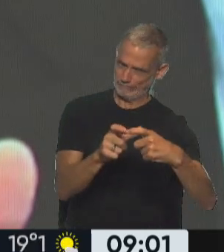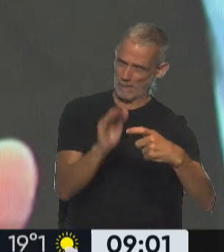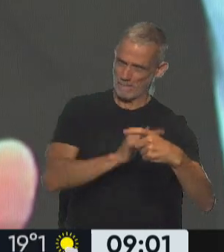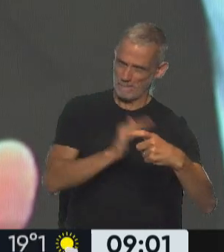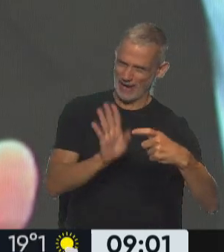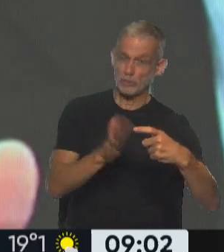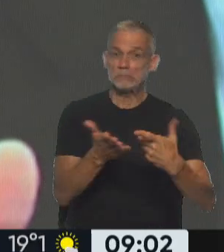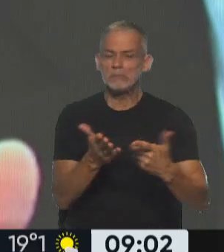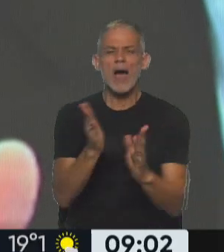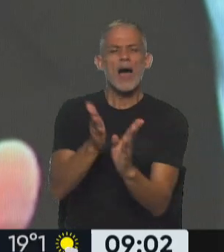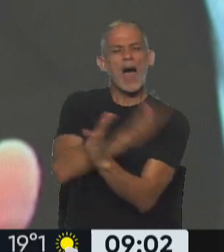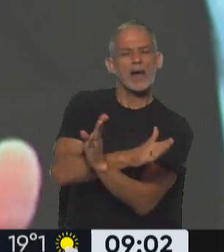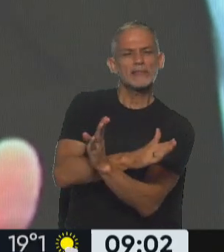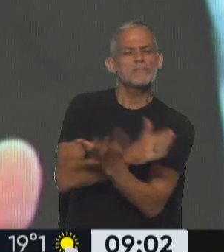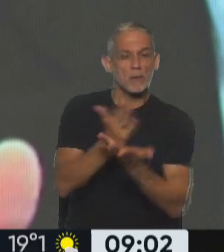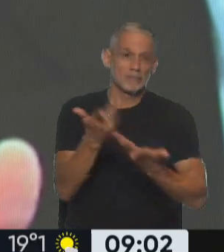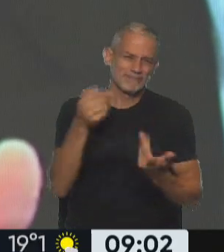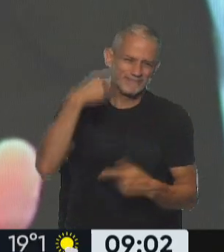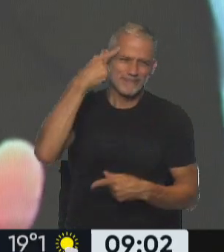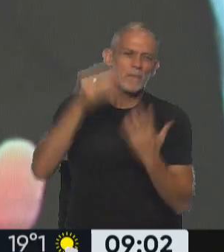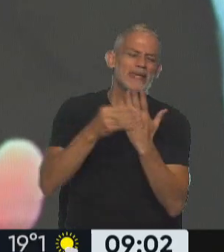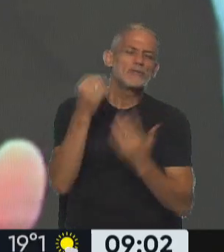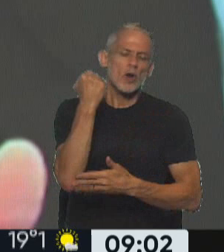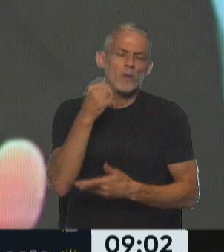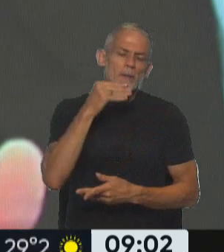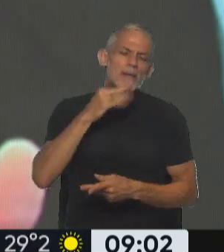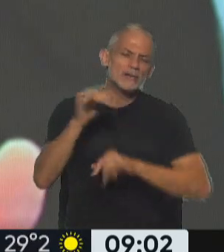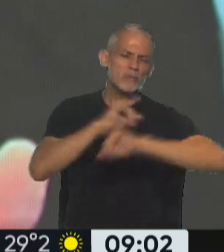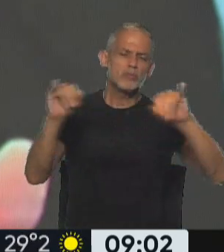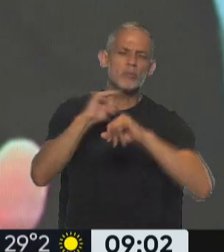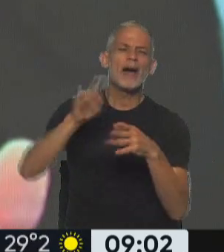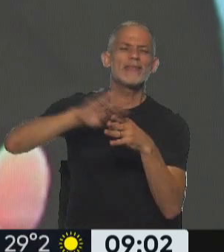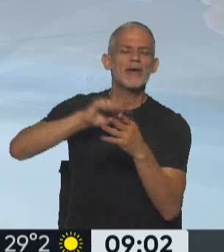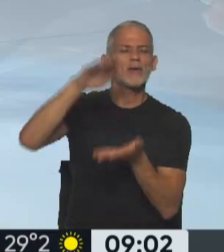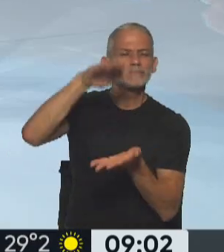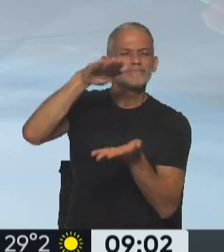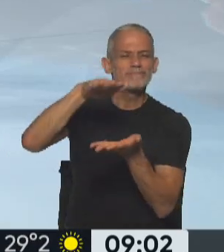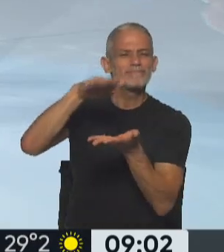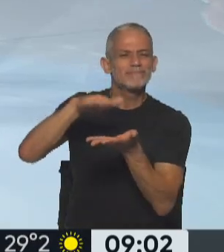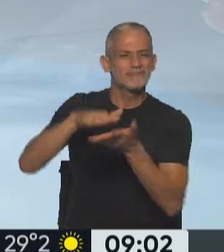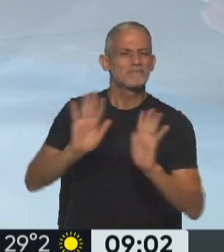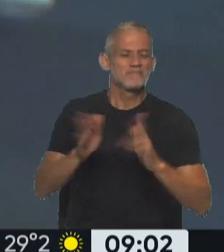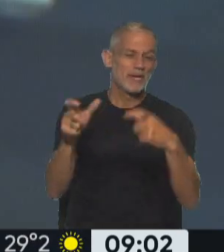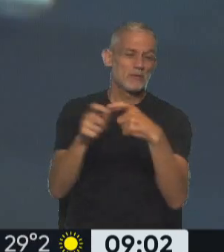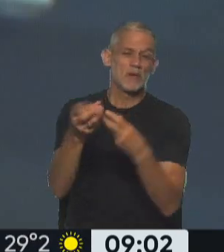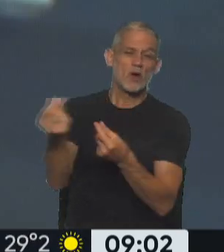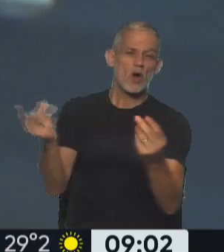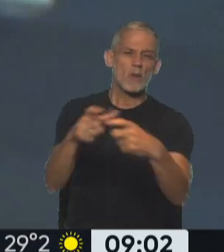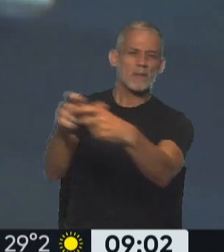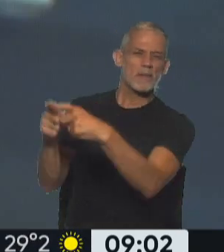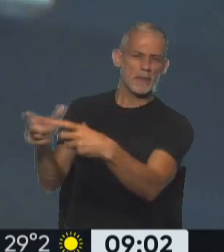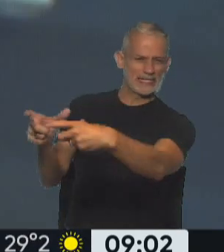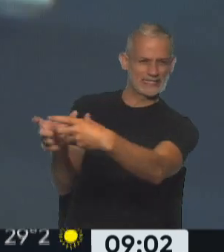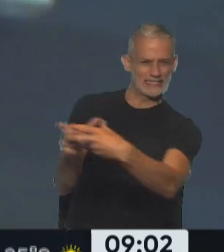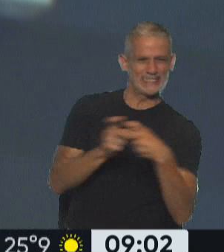cotizando, justamente para comenzar, si querés, un proceso de desendeudamiento. Claro. ¿No es cierto? Y con un objetivo que era